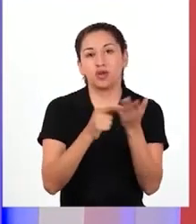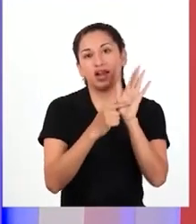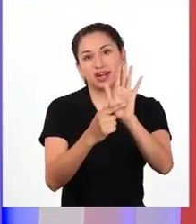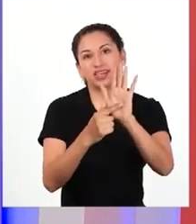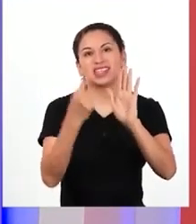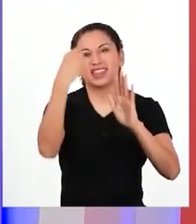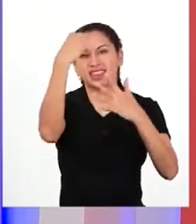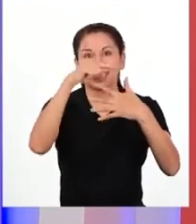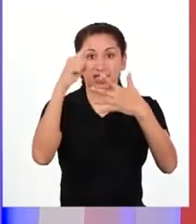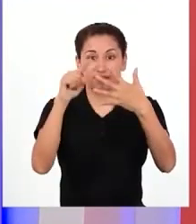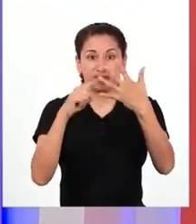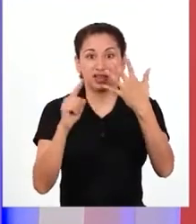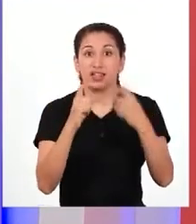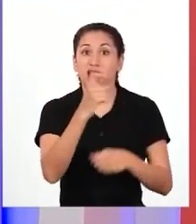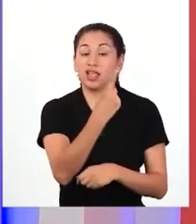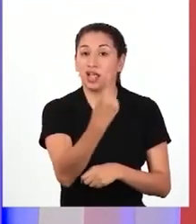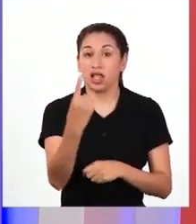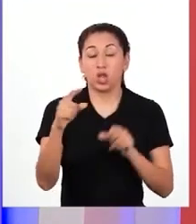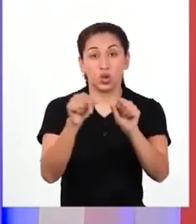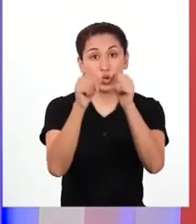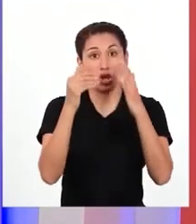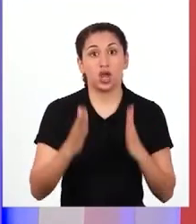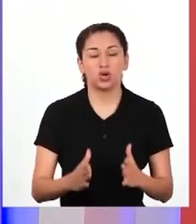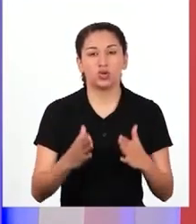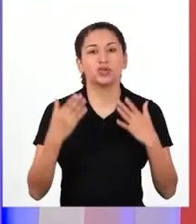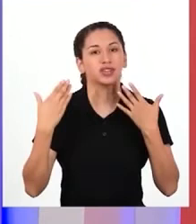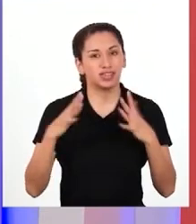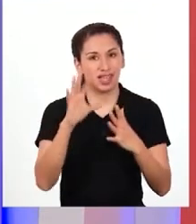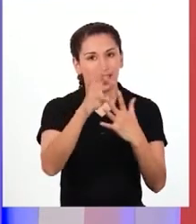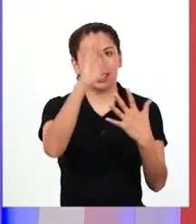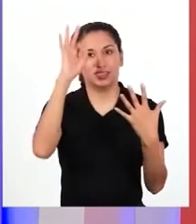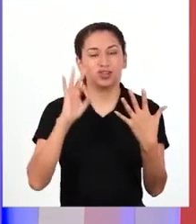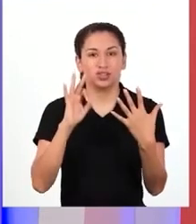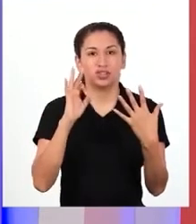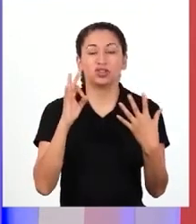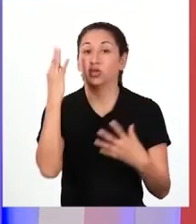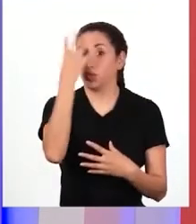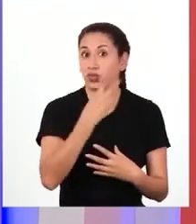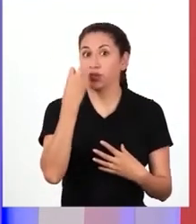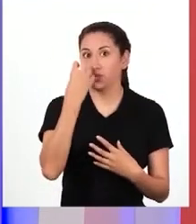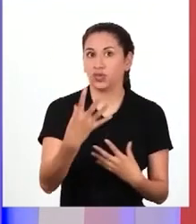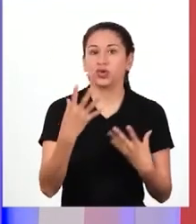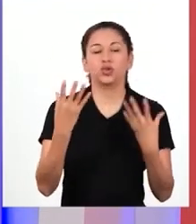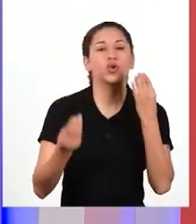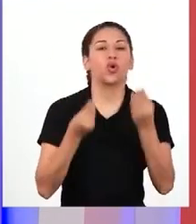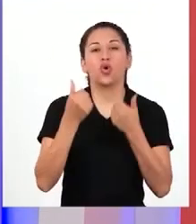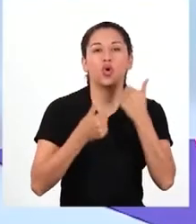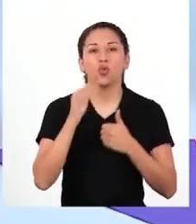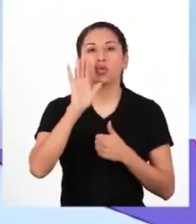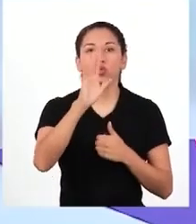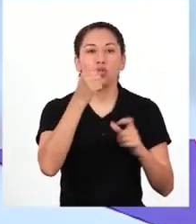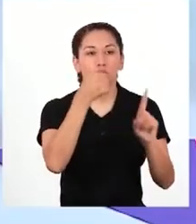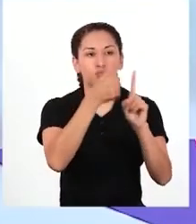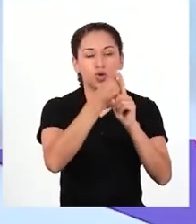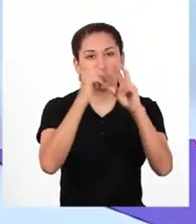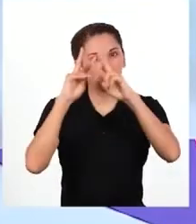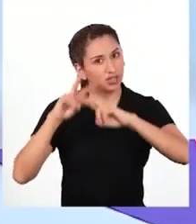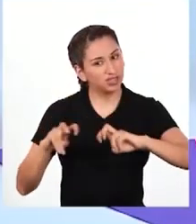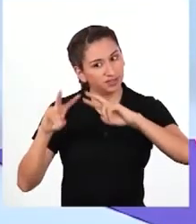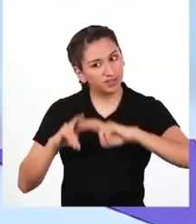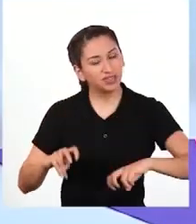de las y los estudiantes ha escogido rigurosamente de acuerdo a lo que han investigado y aprendido. Ahora